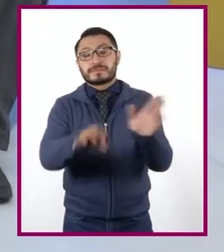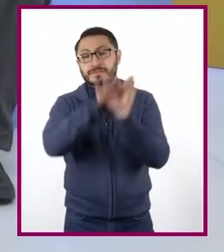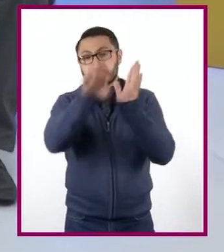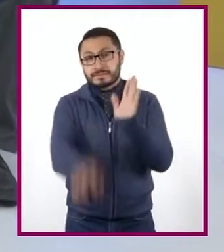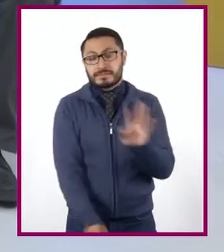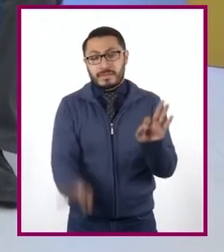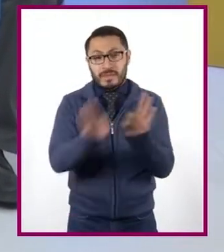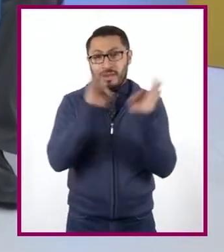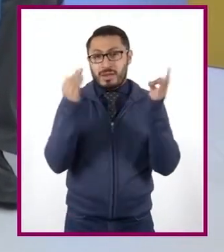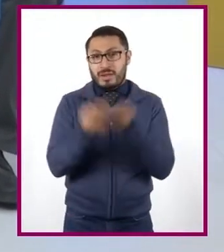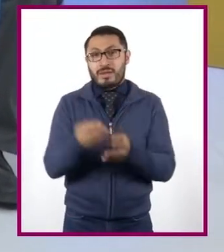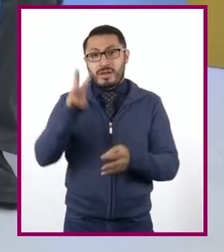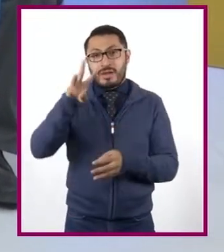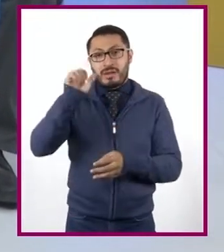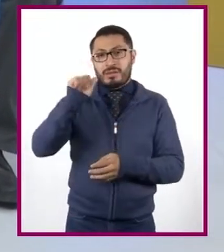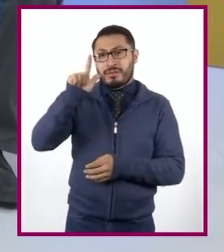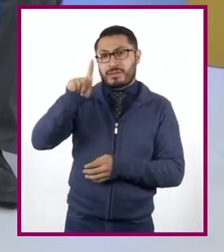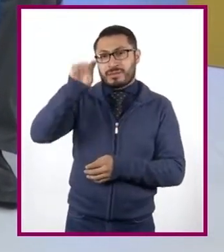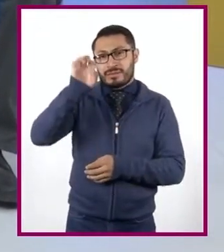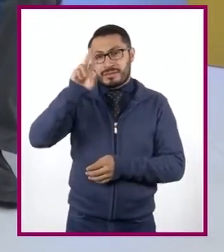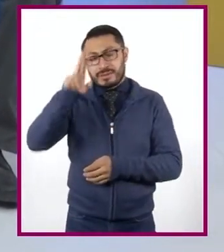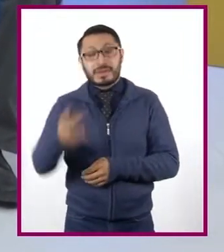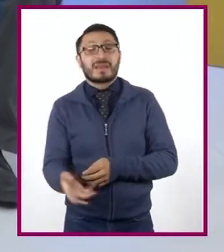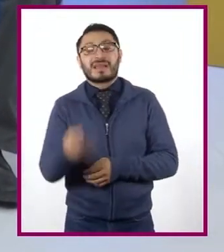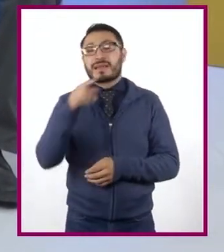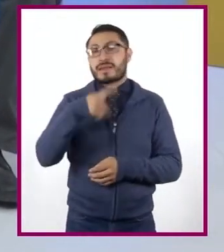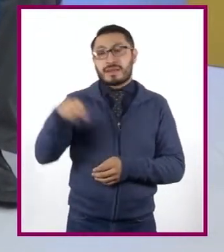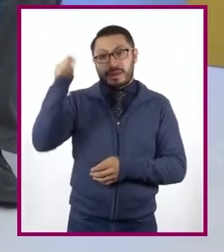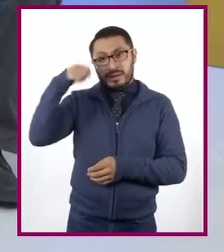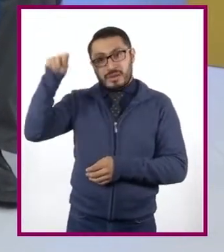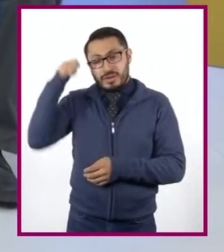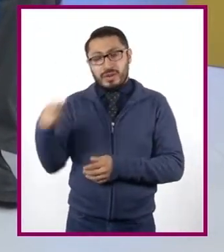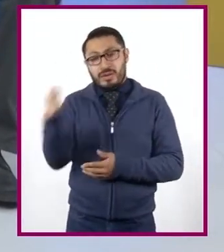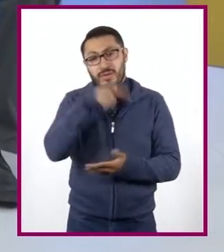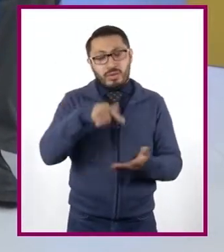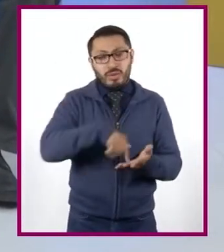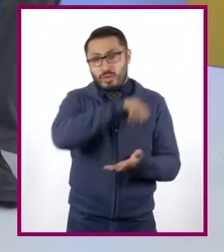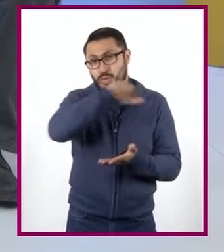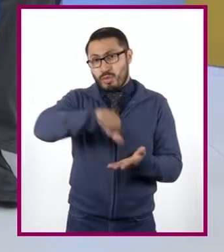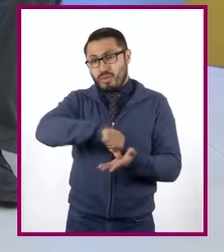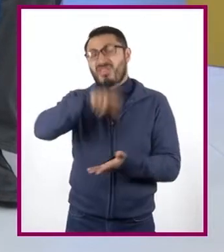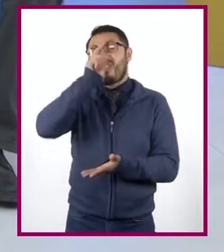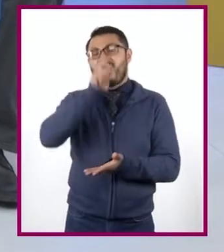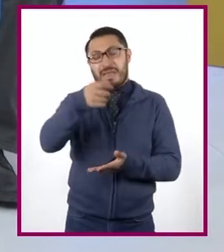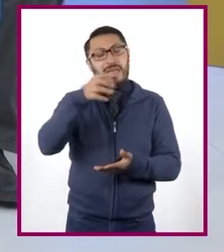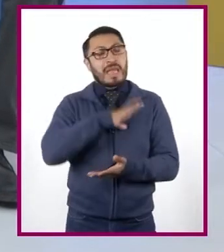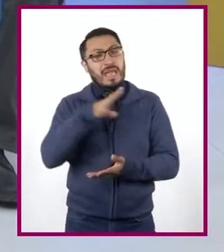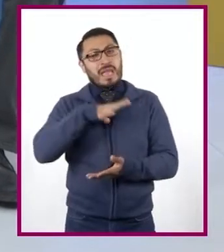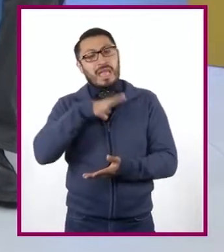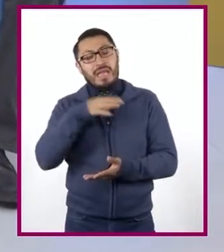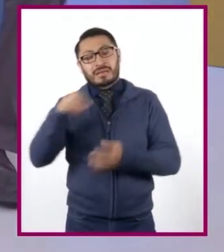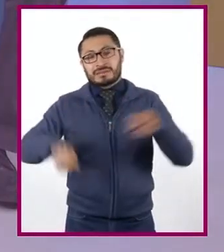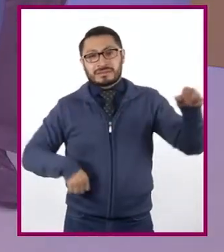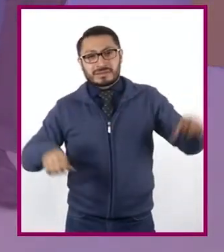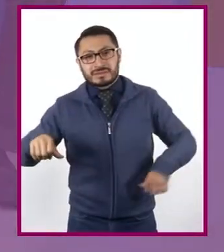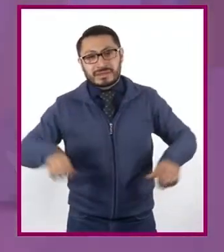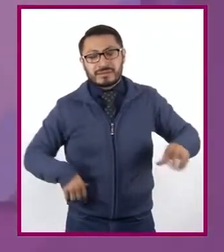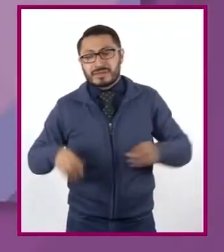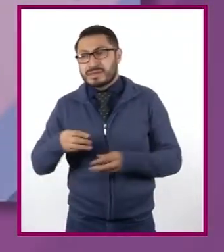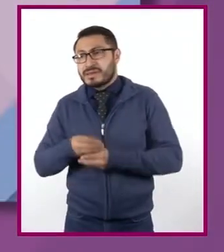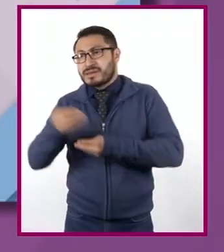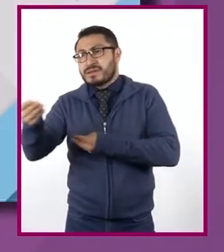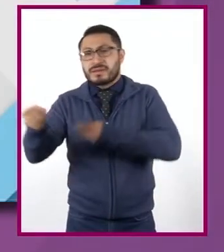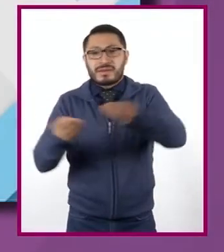modelo aplicado por Walter Christaller en su teoría de los lugares centrales, que explica la distribución de las actividades